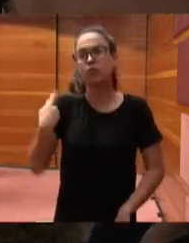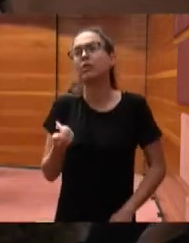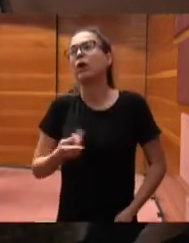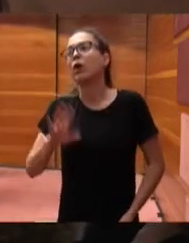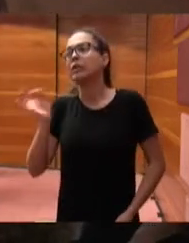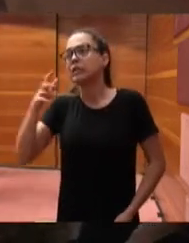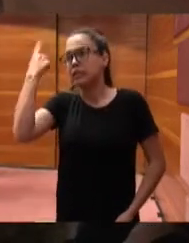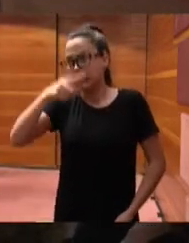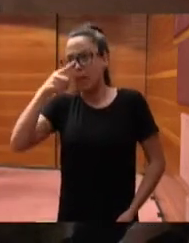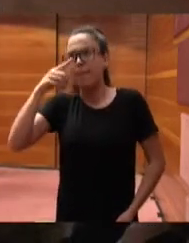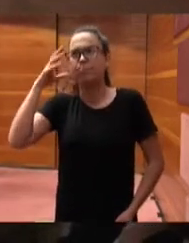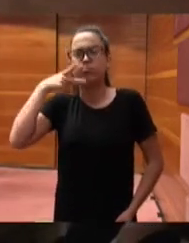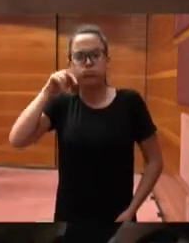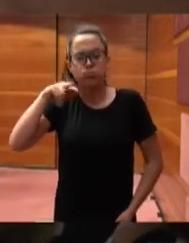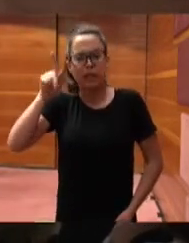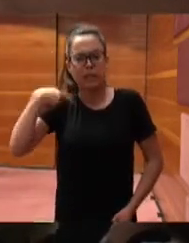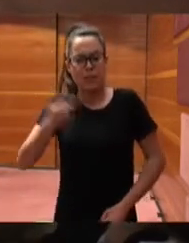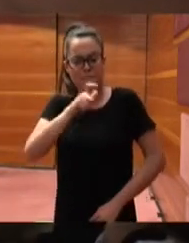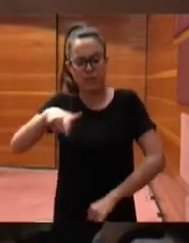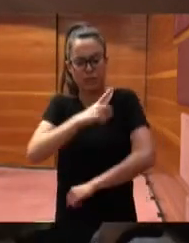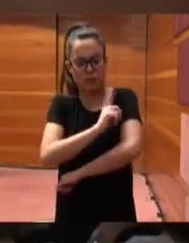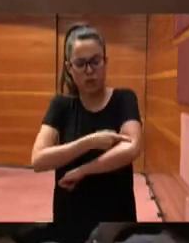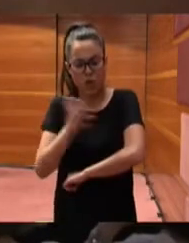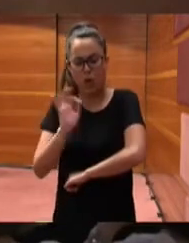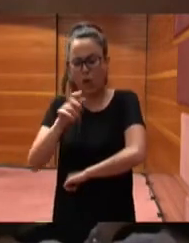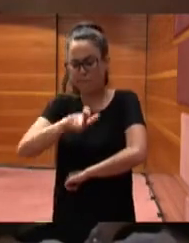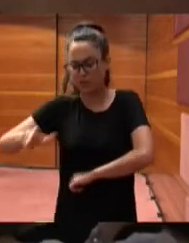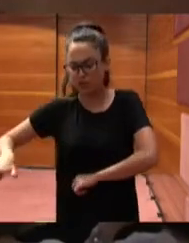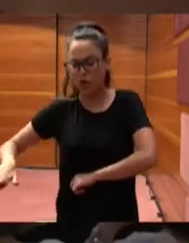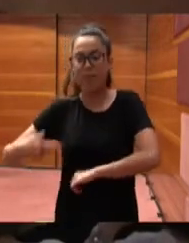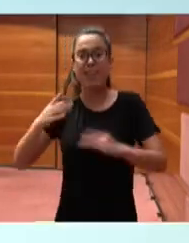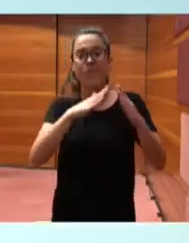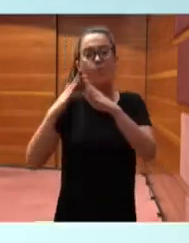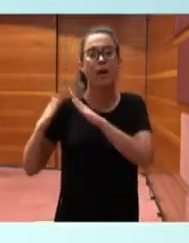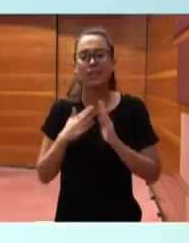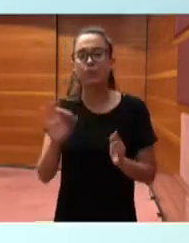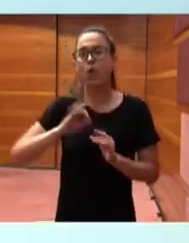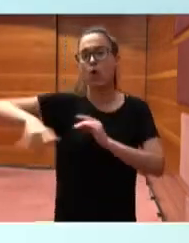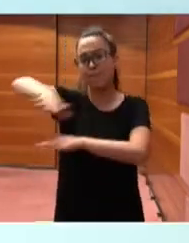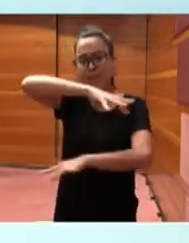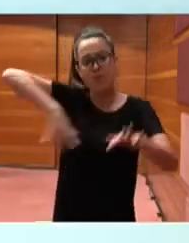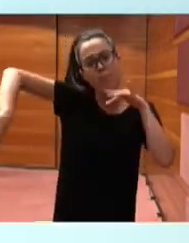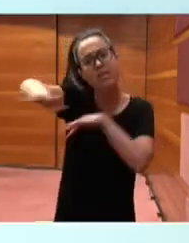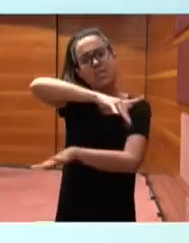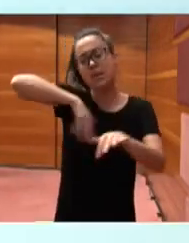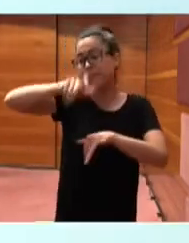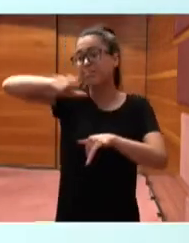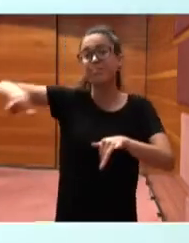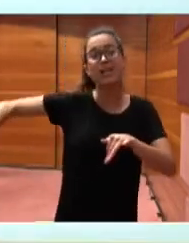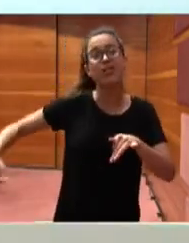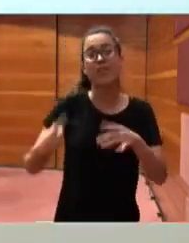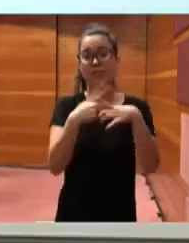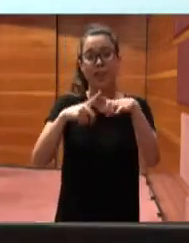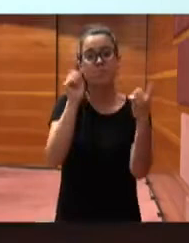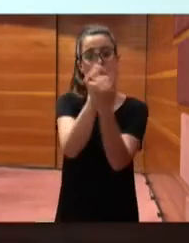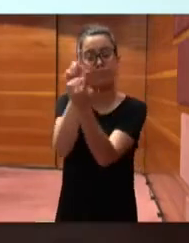deportes, sabe el de desarrollo local, que puede afectar o no, sabe el de urbanismo, sabe el de medio ambiente, sabe, hay varios saberes que